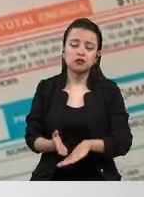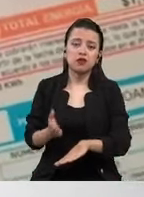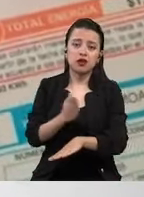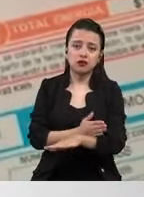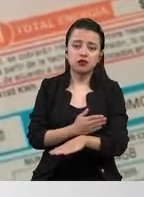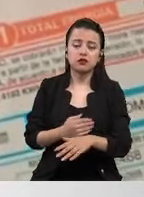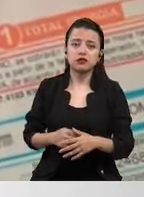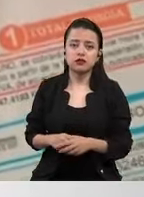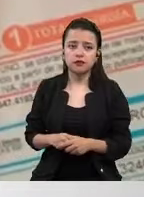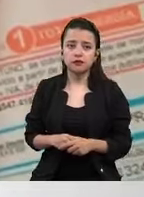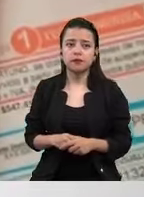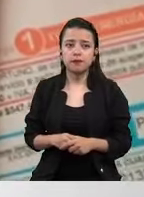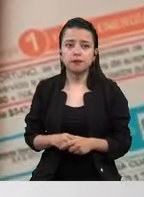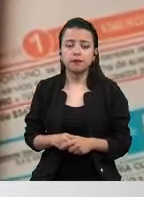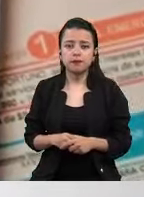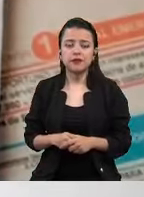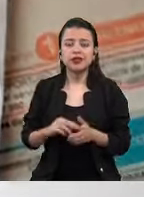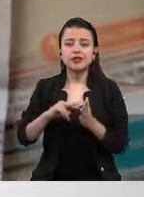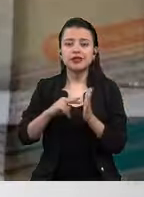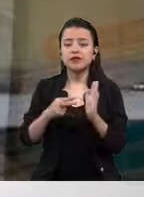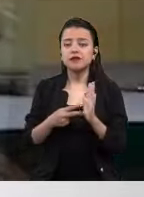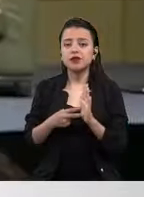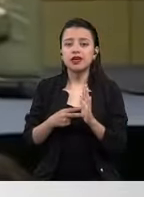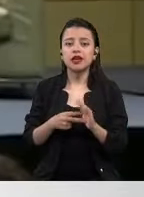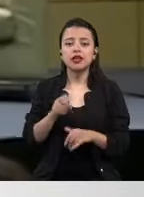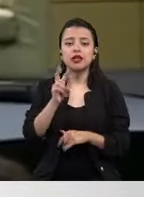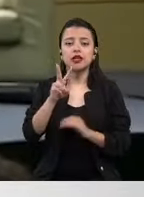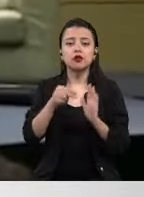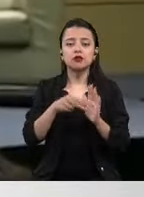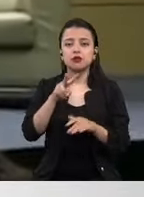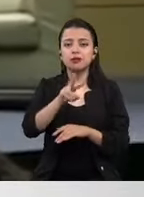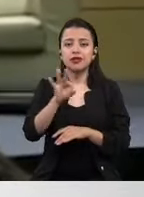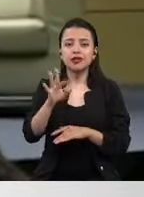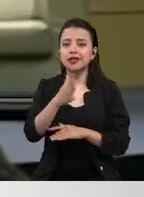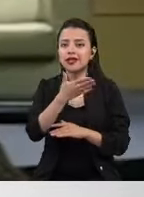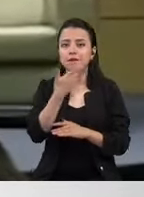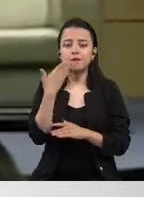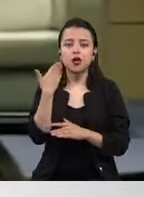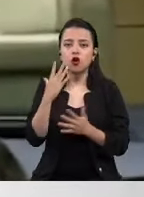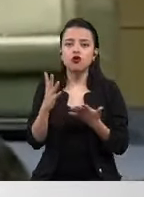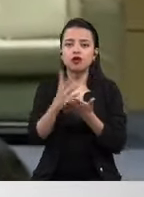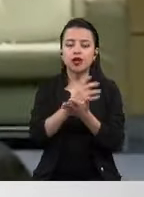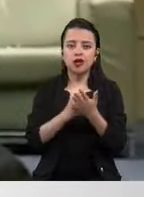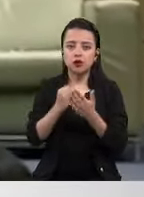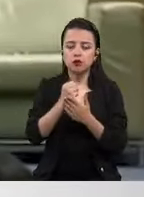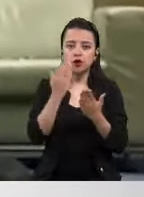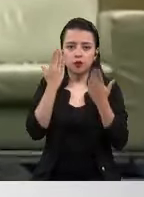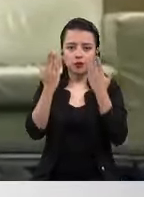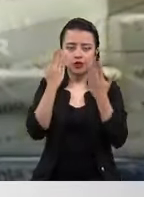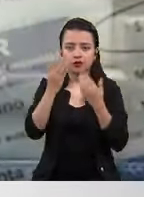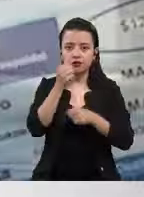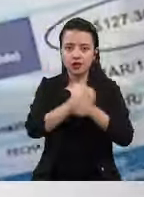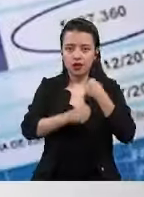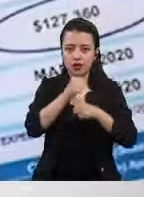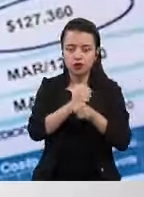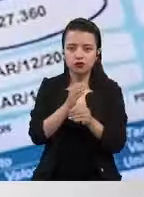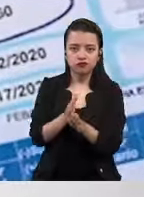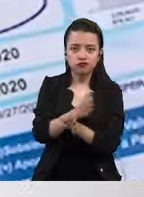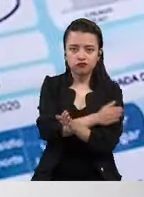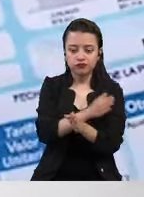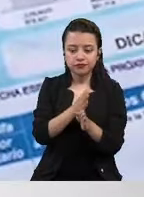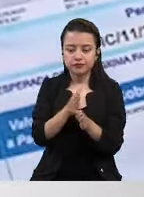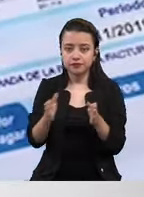significa que el recaudo del año 2023 es de los mejores recaudos que se han producido pero en parte con con relación a